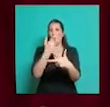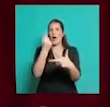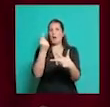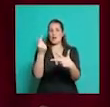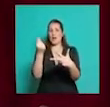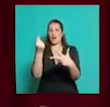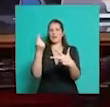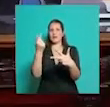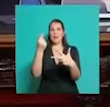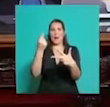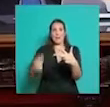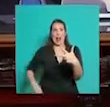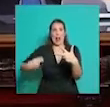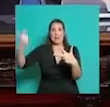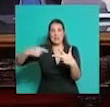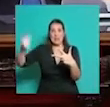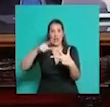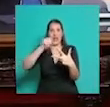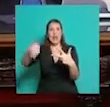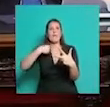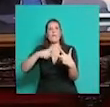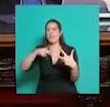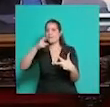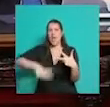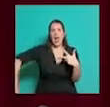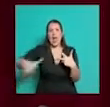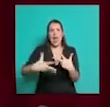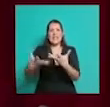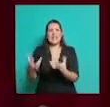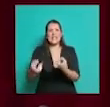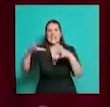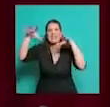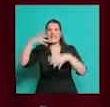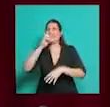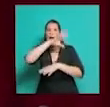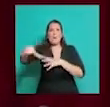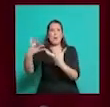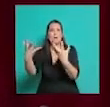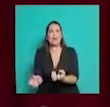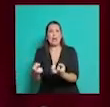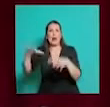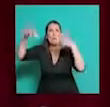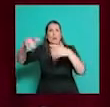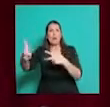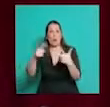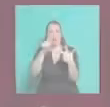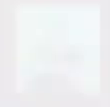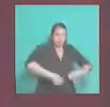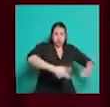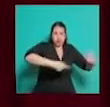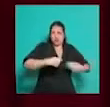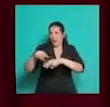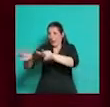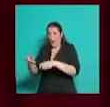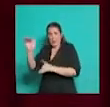crédito, porque la verdad que las tasas no son interesantes para desarrollarse, no se pueden aplicar. Bueno, hay que trabajar sobre eso, sin